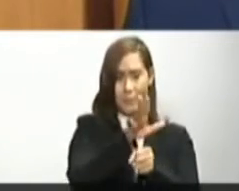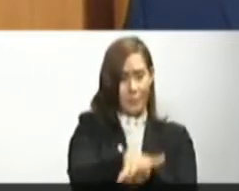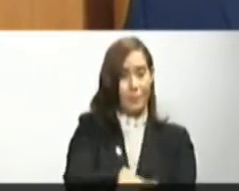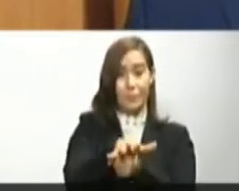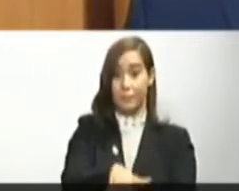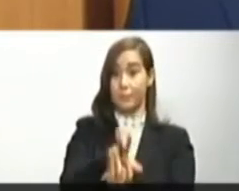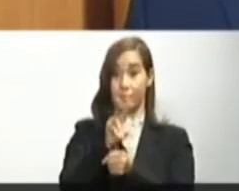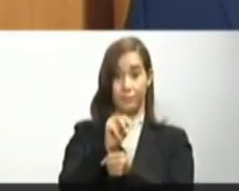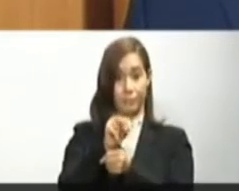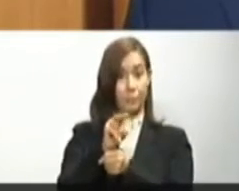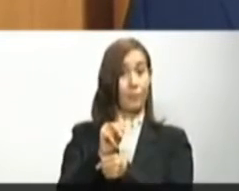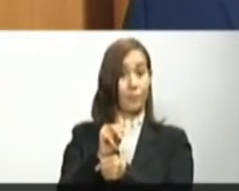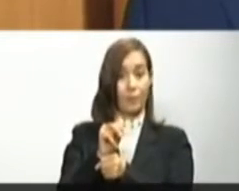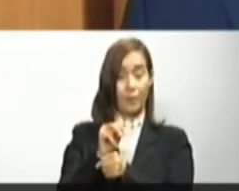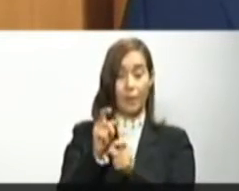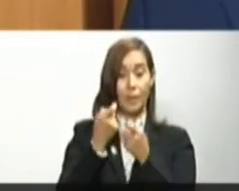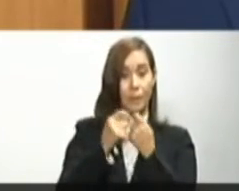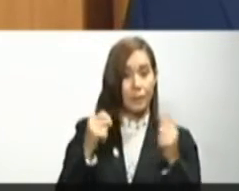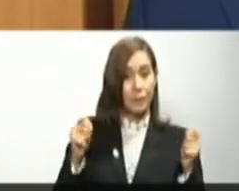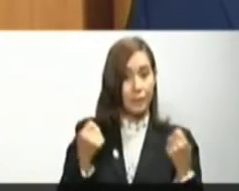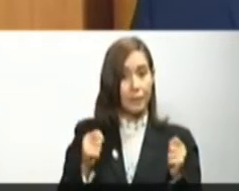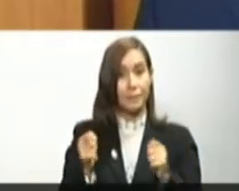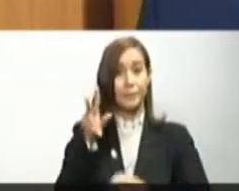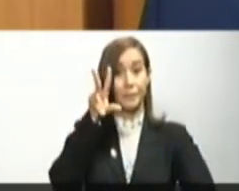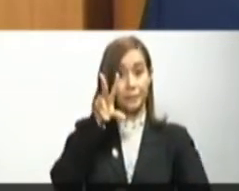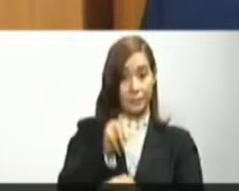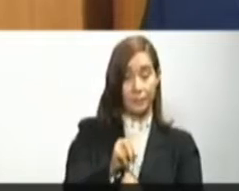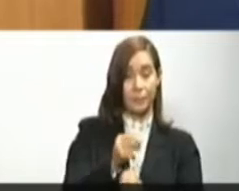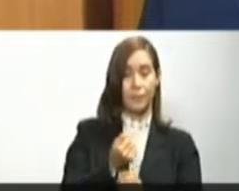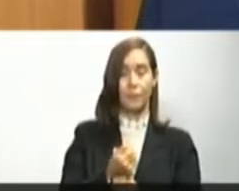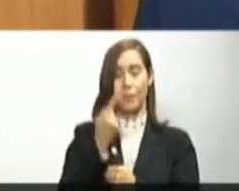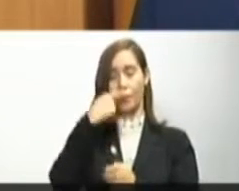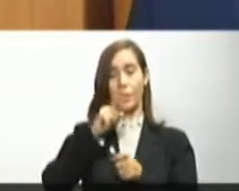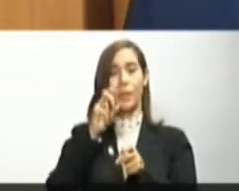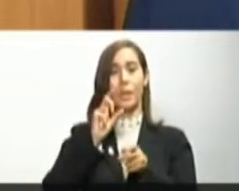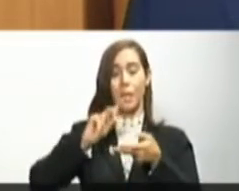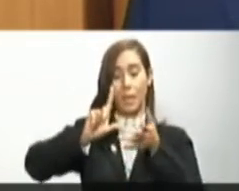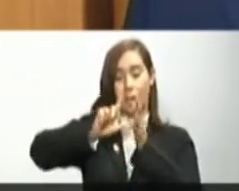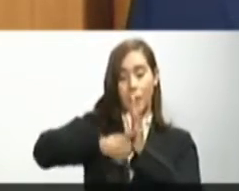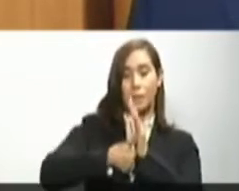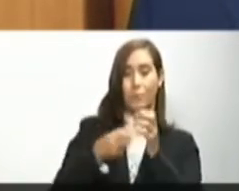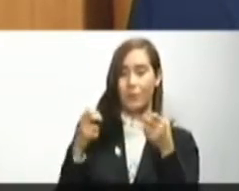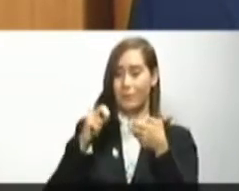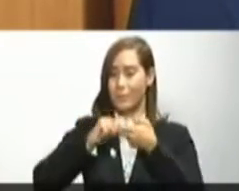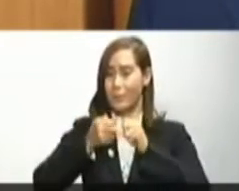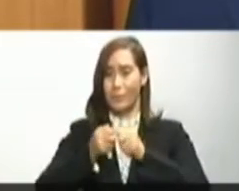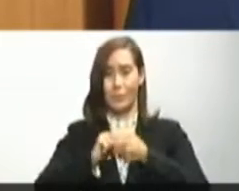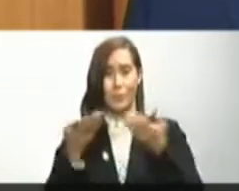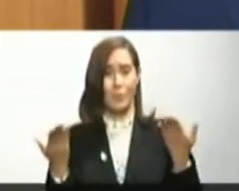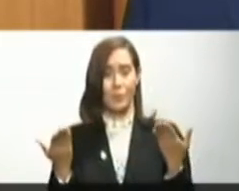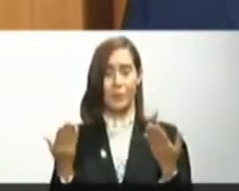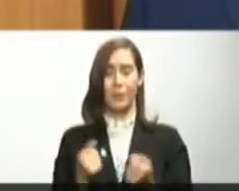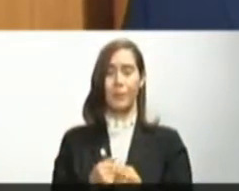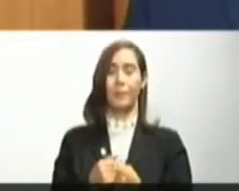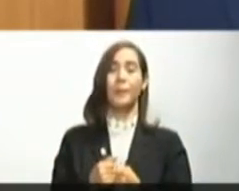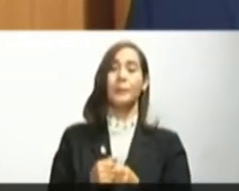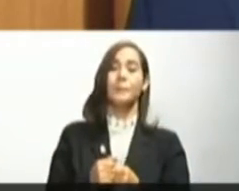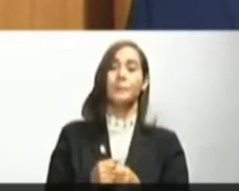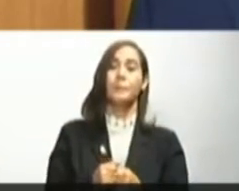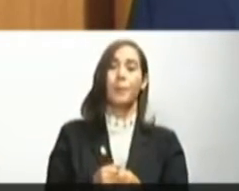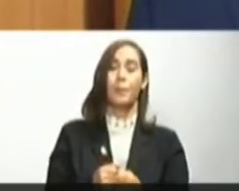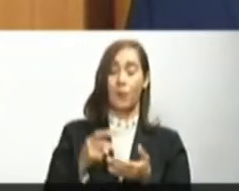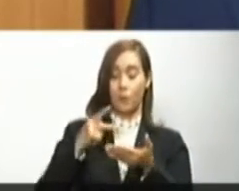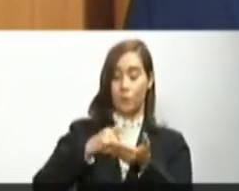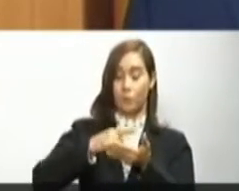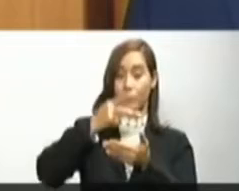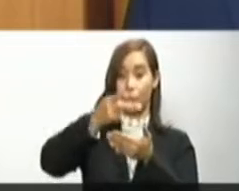asfixiante que pueda generar graves conflictos sociales por tener que recortar de manera inaceptable los